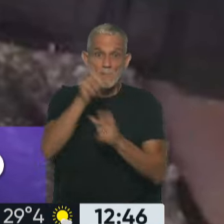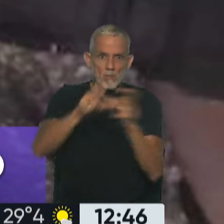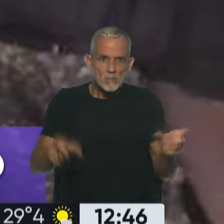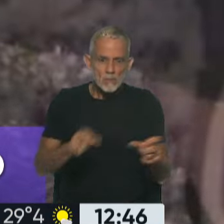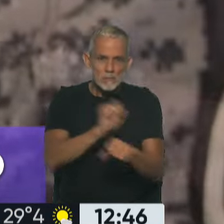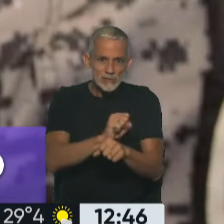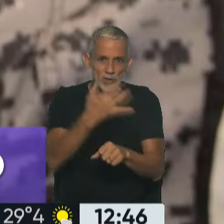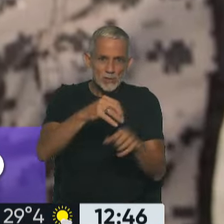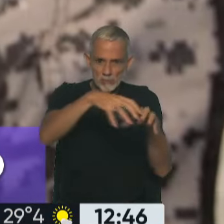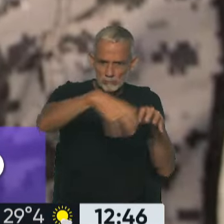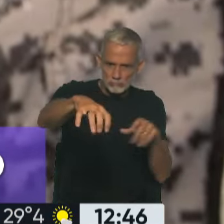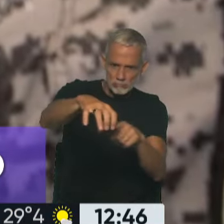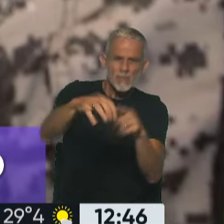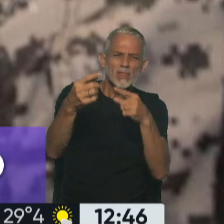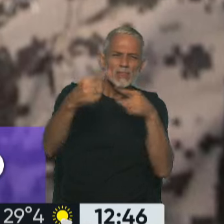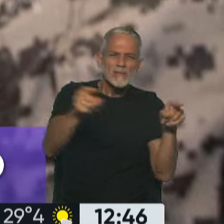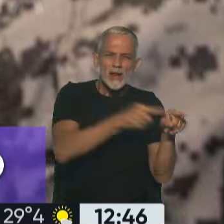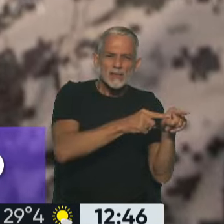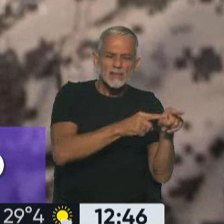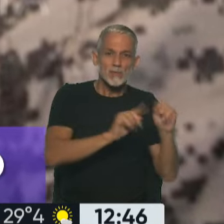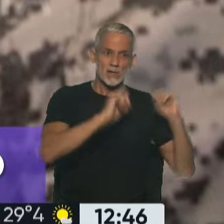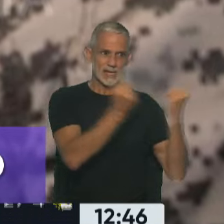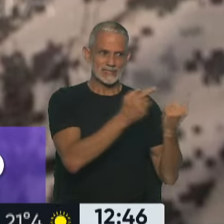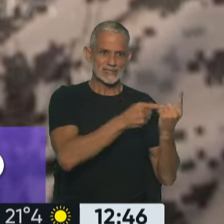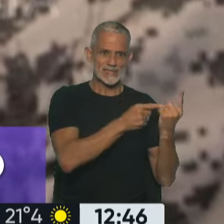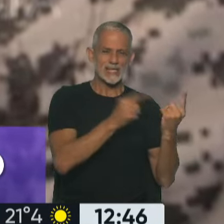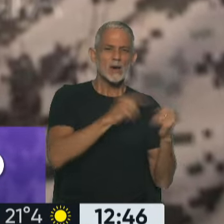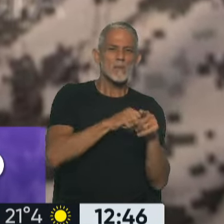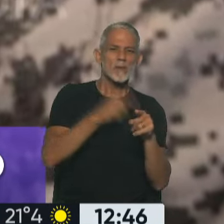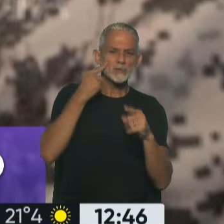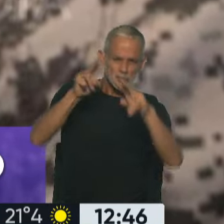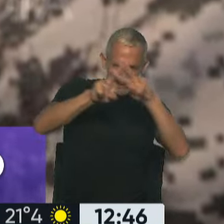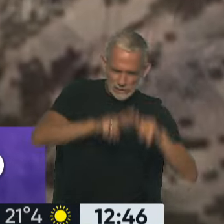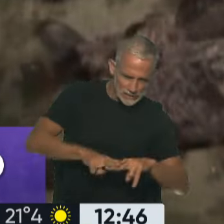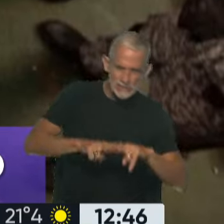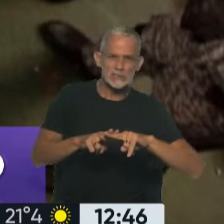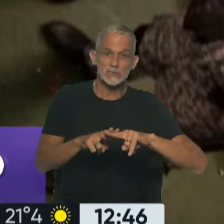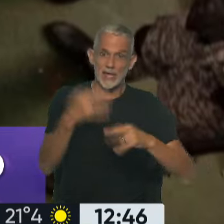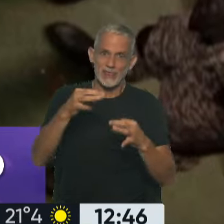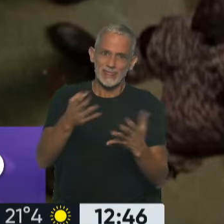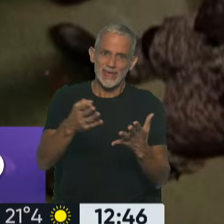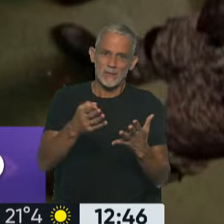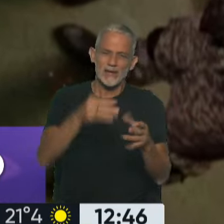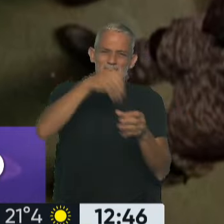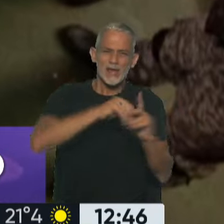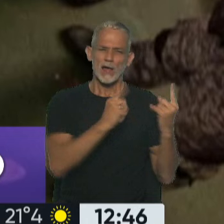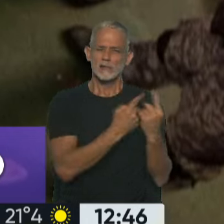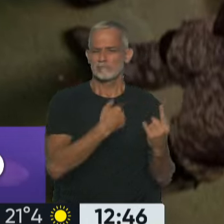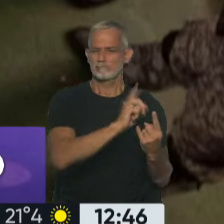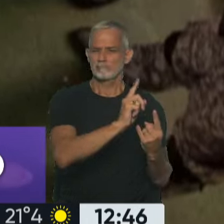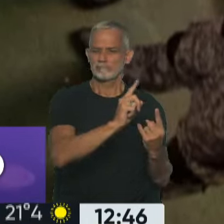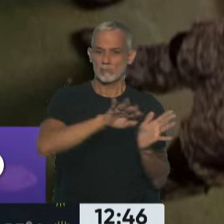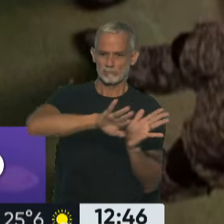un sector diferente a su celda durante el momento de la requisa y que impliquen poder tener,